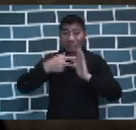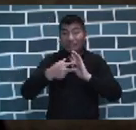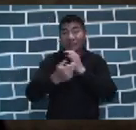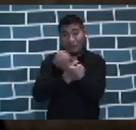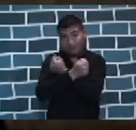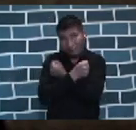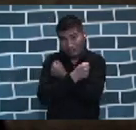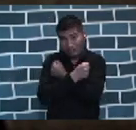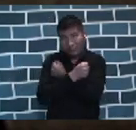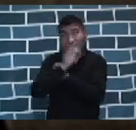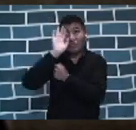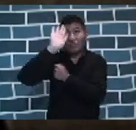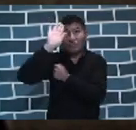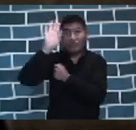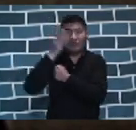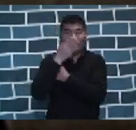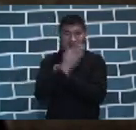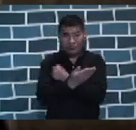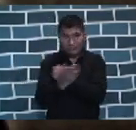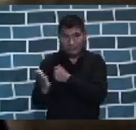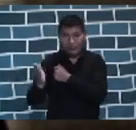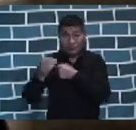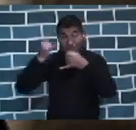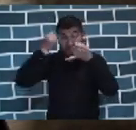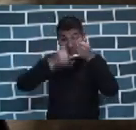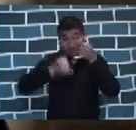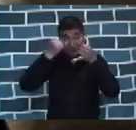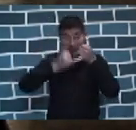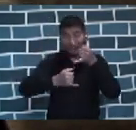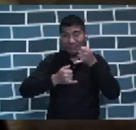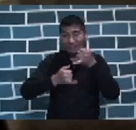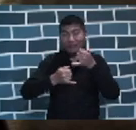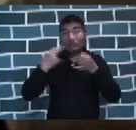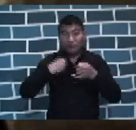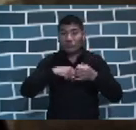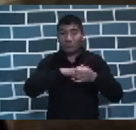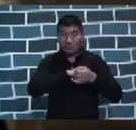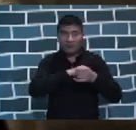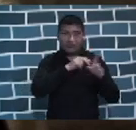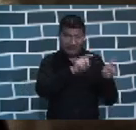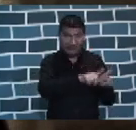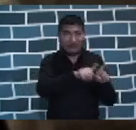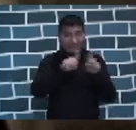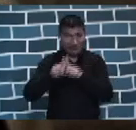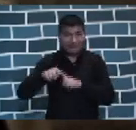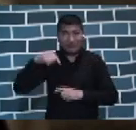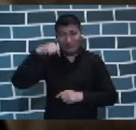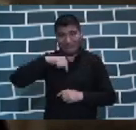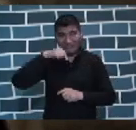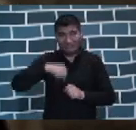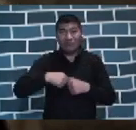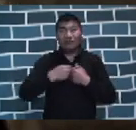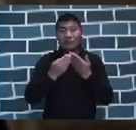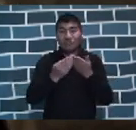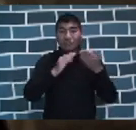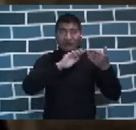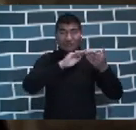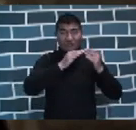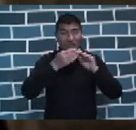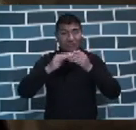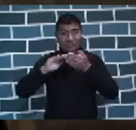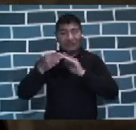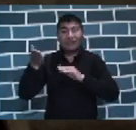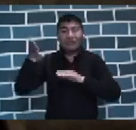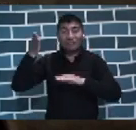íntimo de dios terminamos estamos también nosotros como la comunidad primitiva